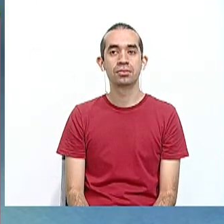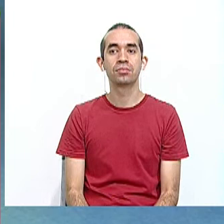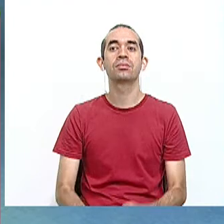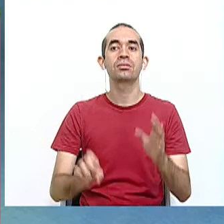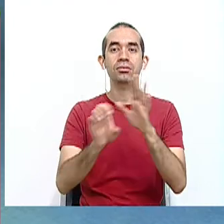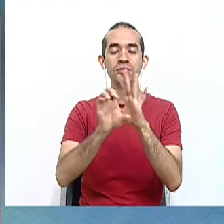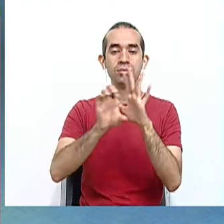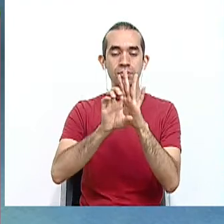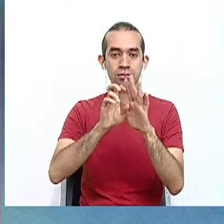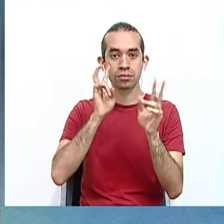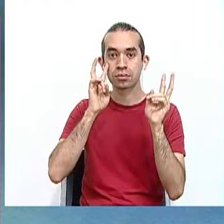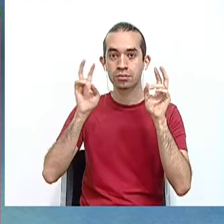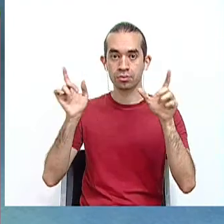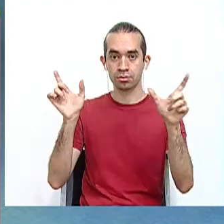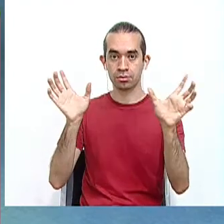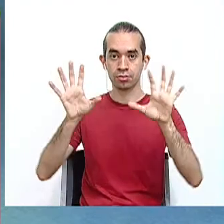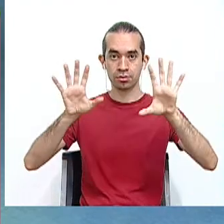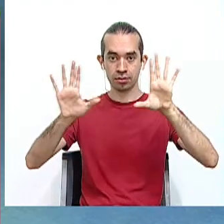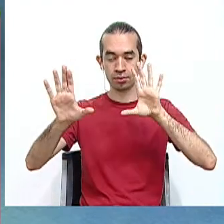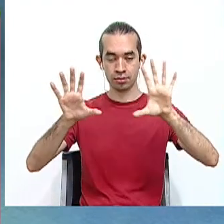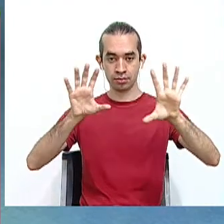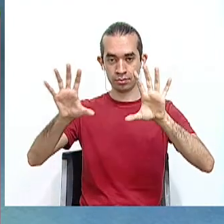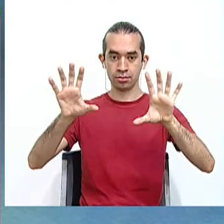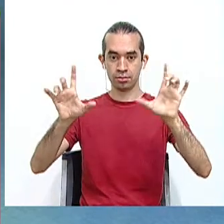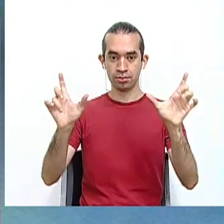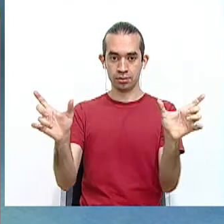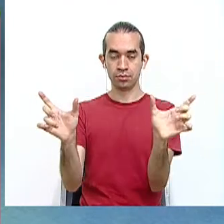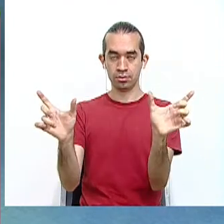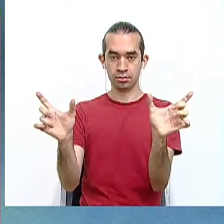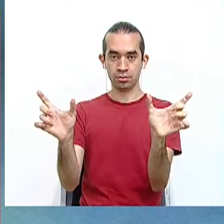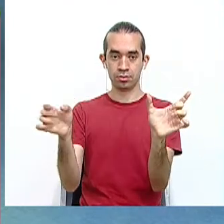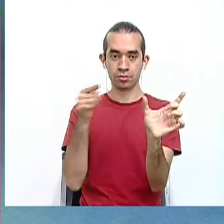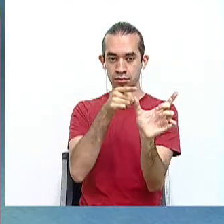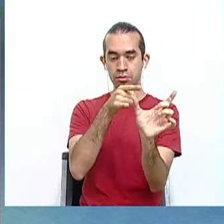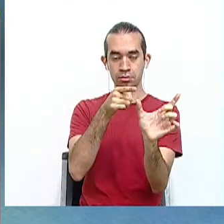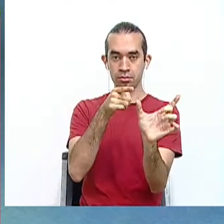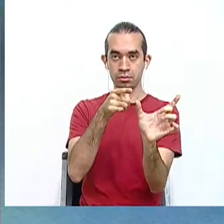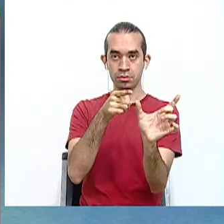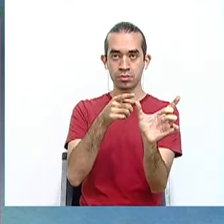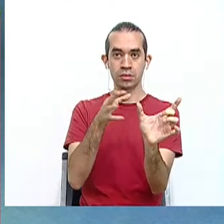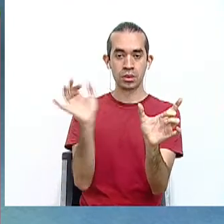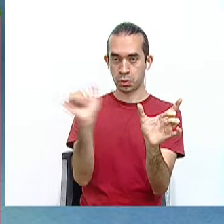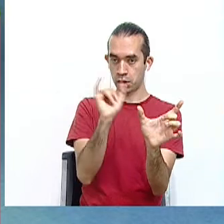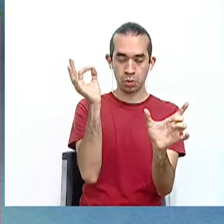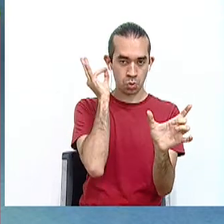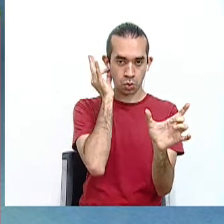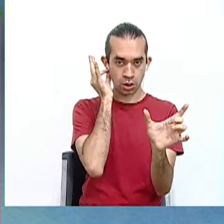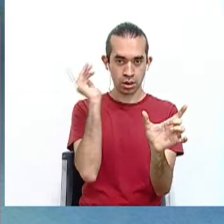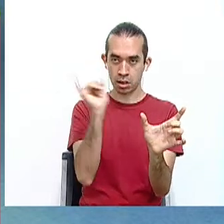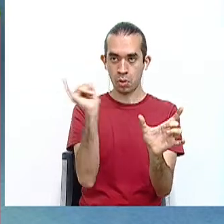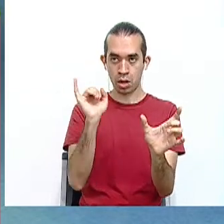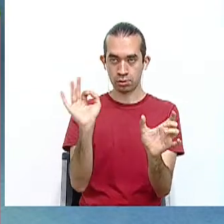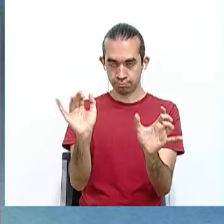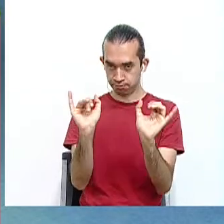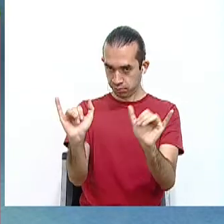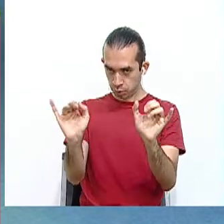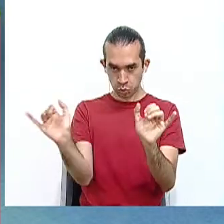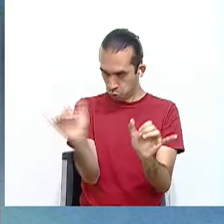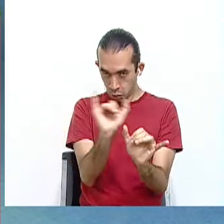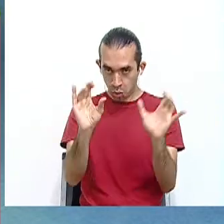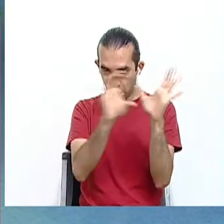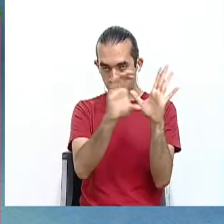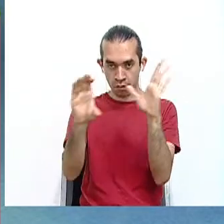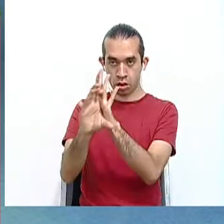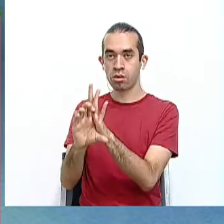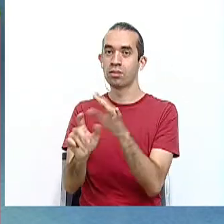Por ejemplo, veamos esta imagen. Tenemos una fotografía de la misma señora, la misma posición, es la misma imagen.